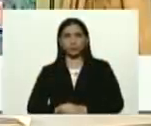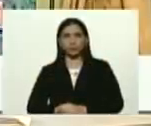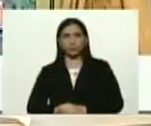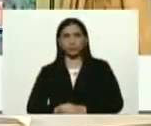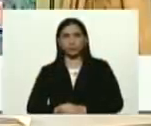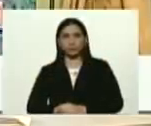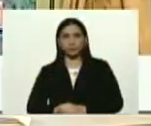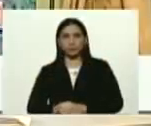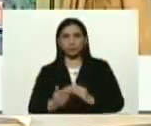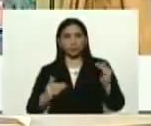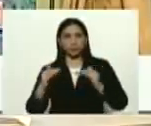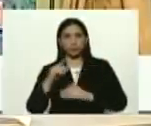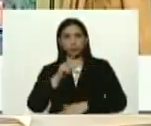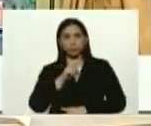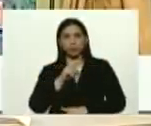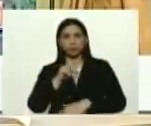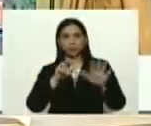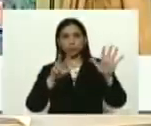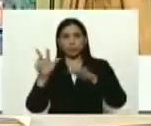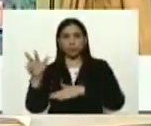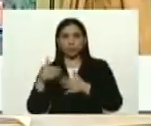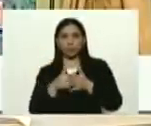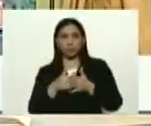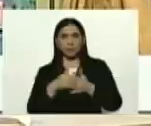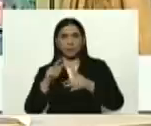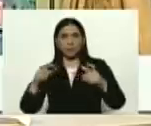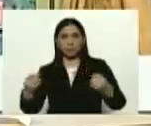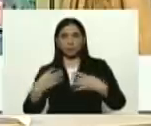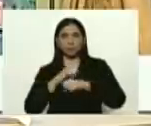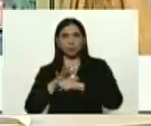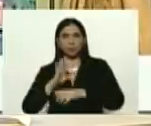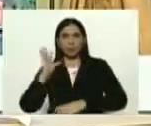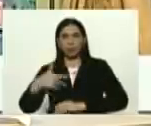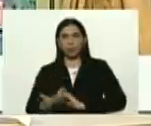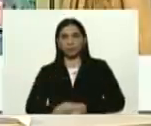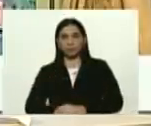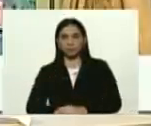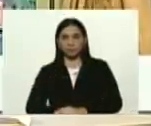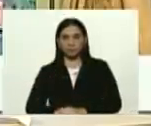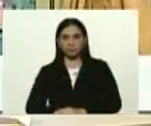Perú, para llegar a 183.000 casos. Naguará.